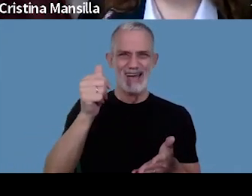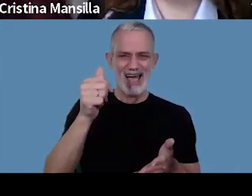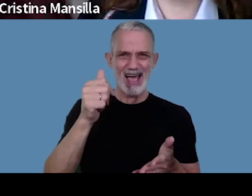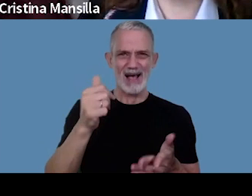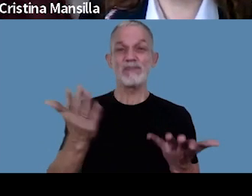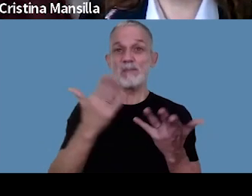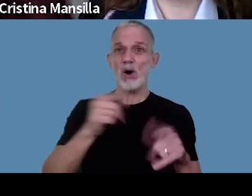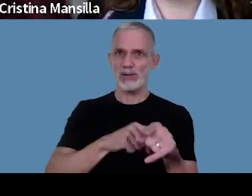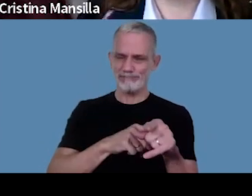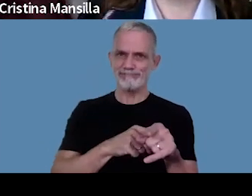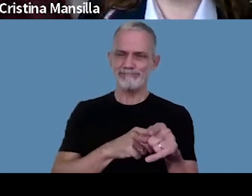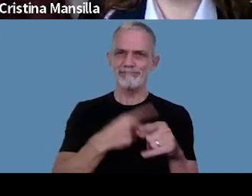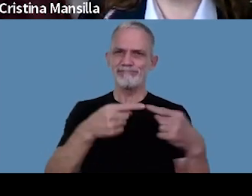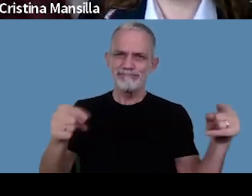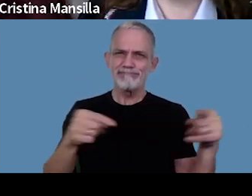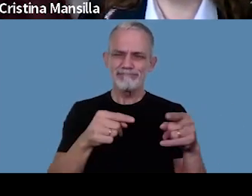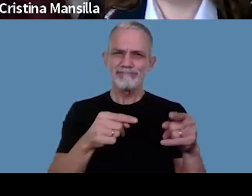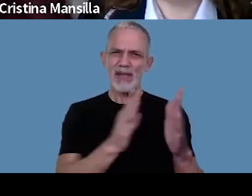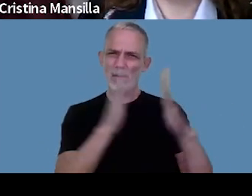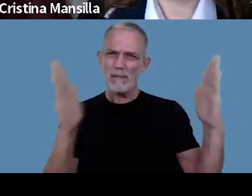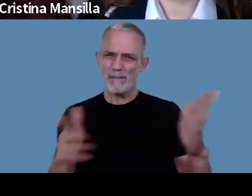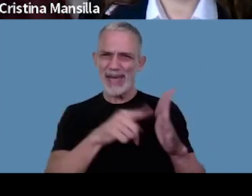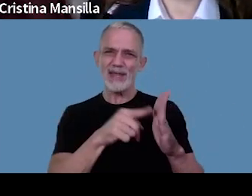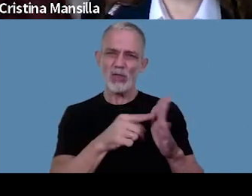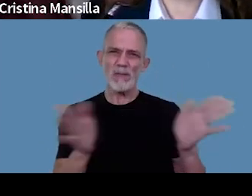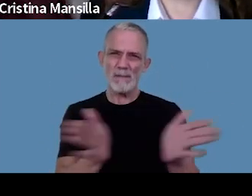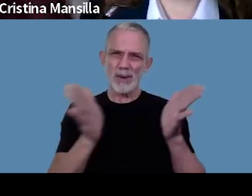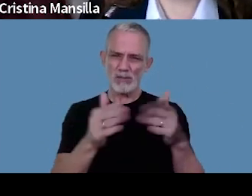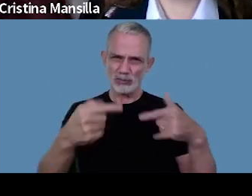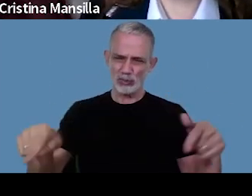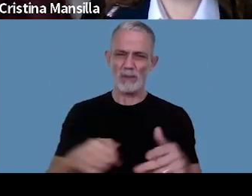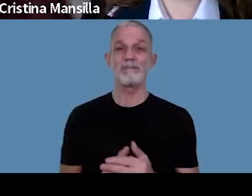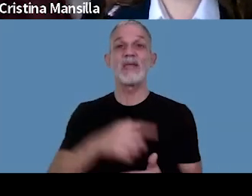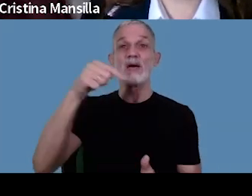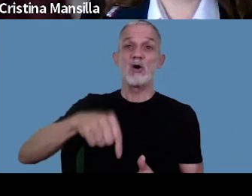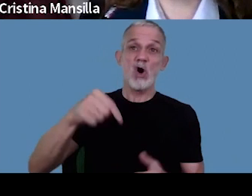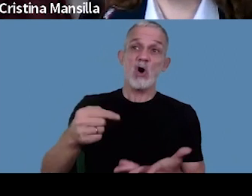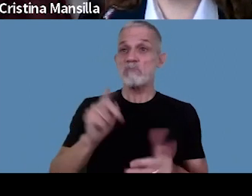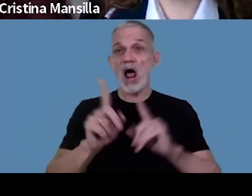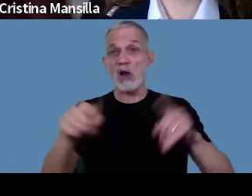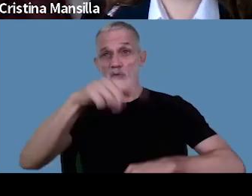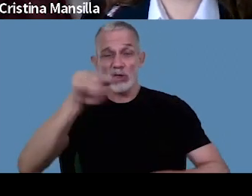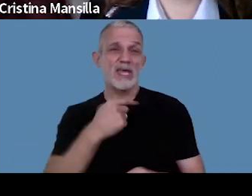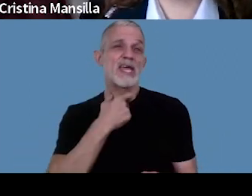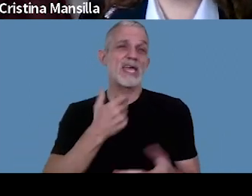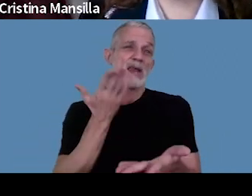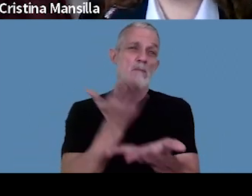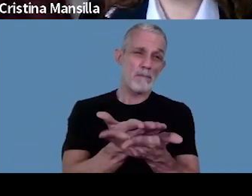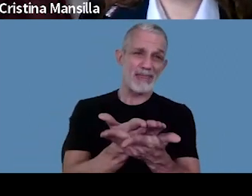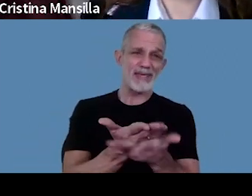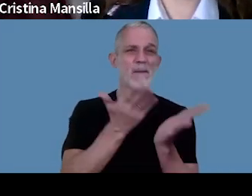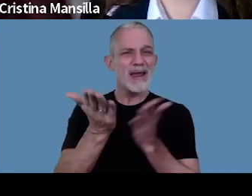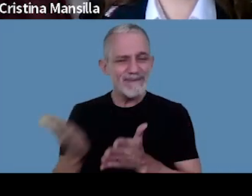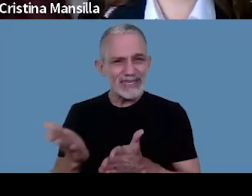estos conceptos que alcanzan al régimen promocional. Hoy aquellos que quieran solicitar este